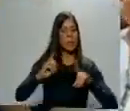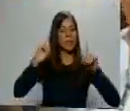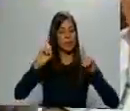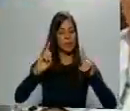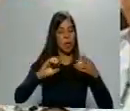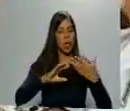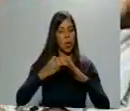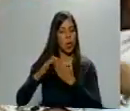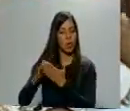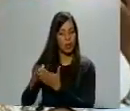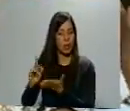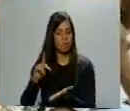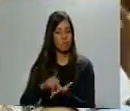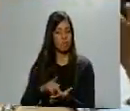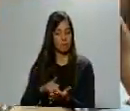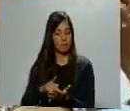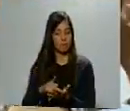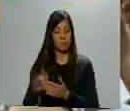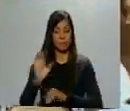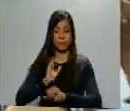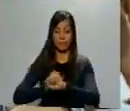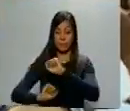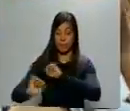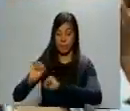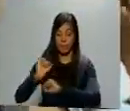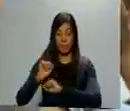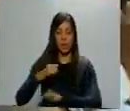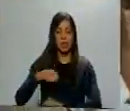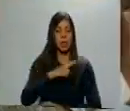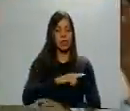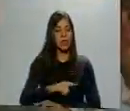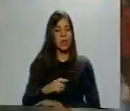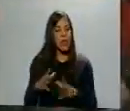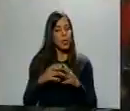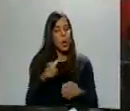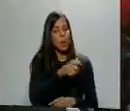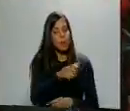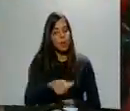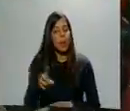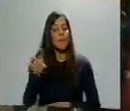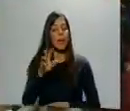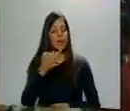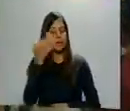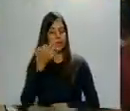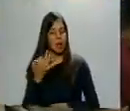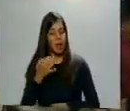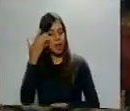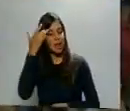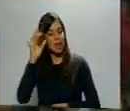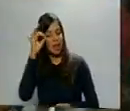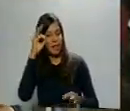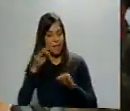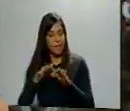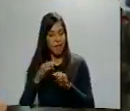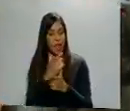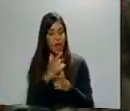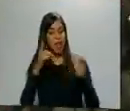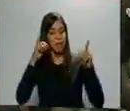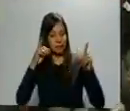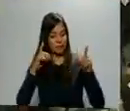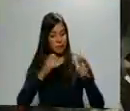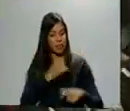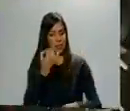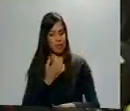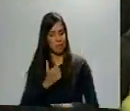y protagónica. Y eso es un deber de todos los venezolanos, de los que realmente creemos en la soberanía, de los que